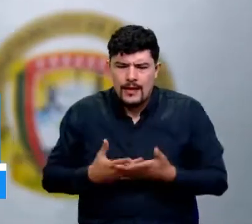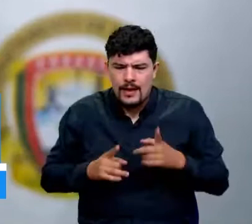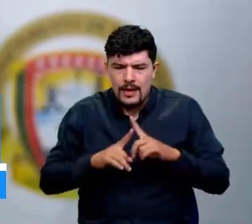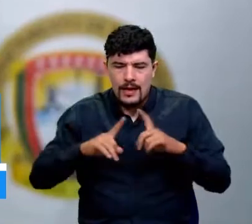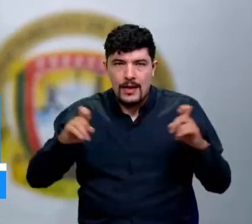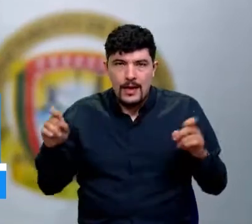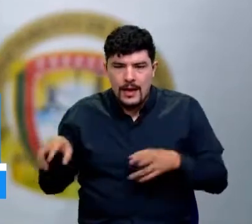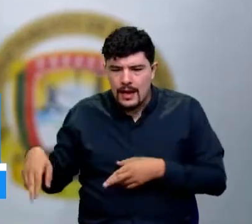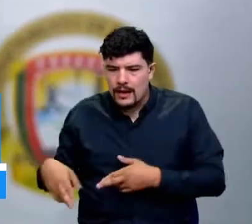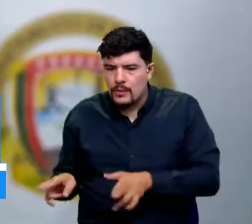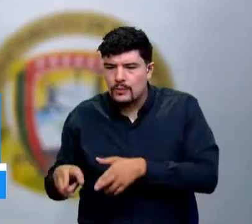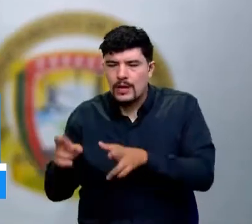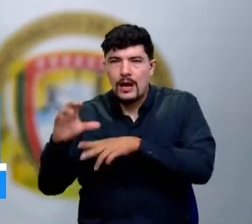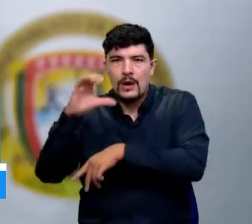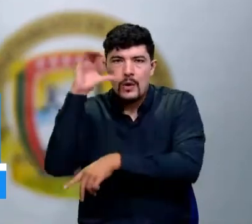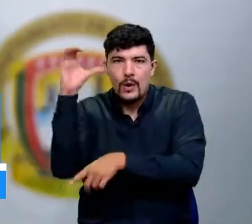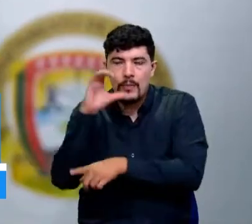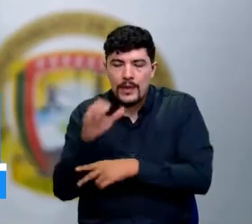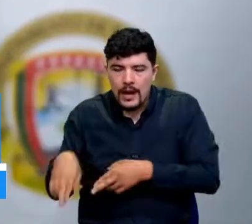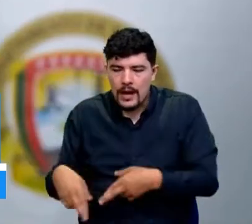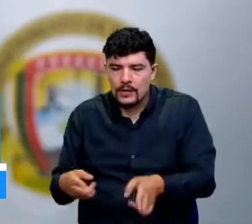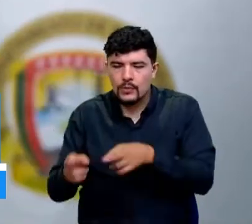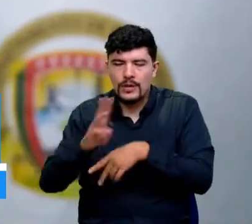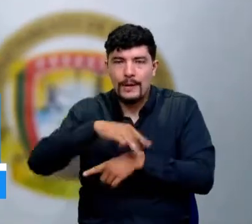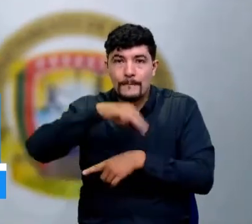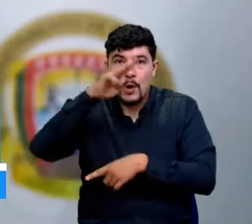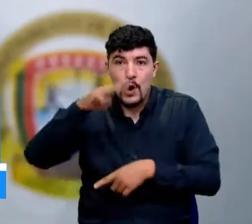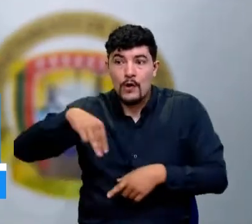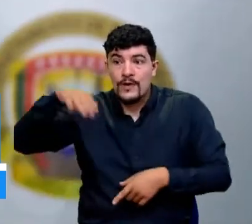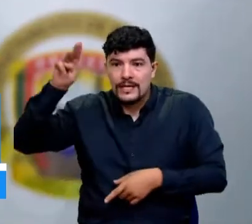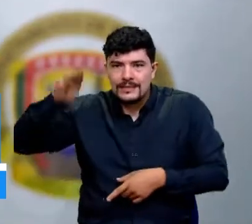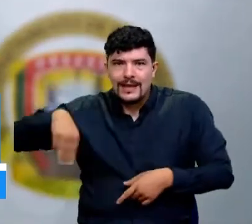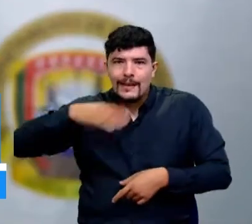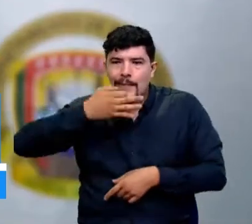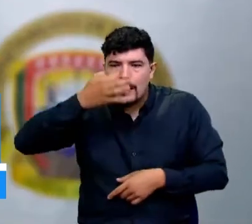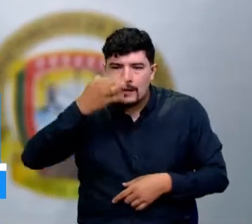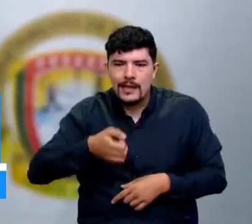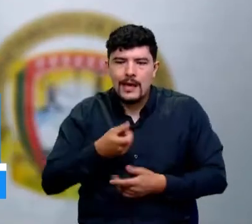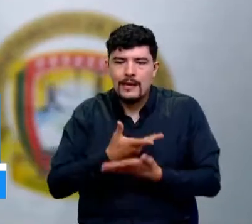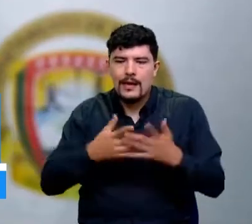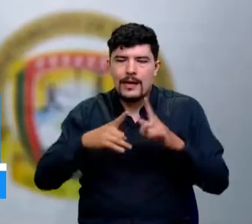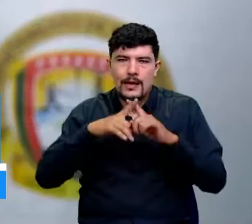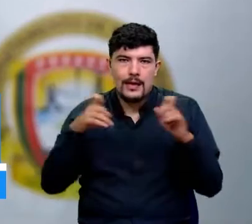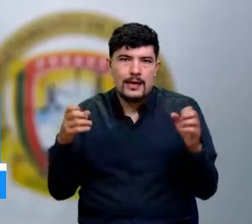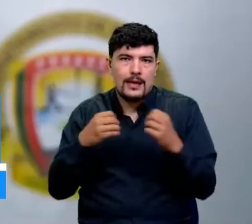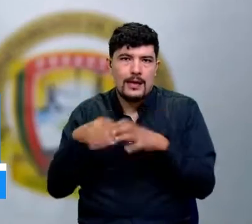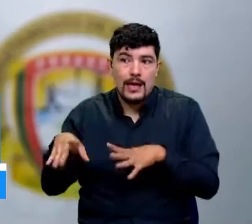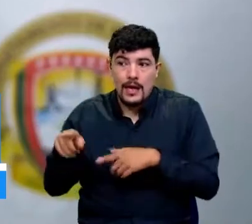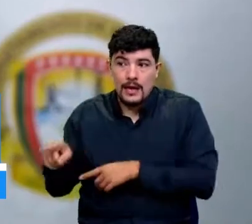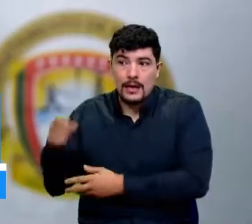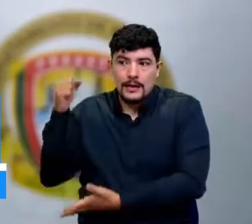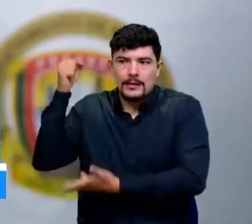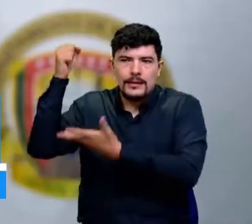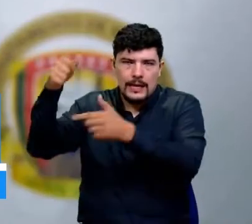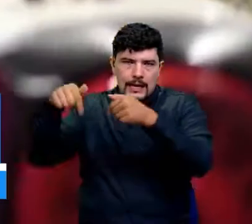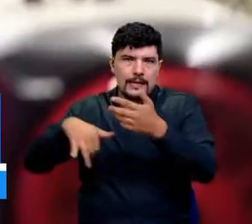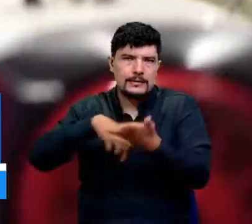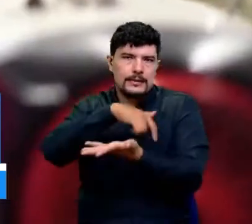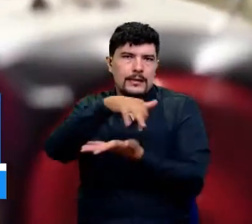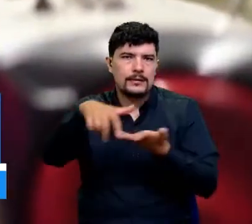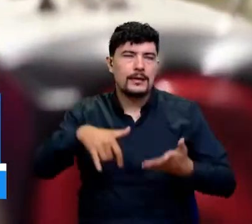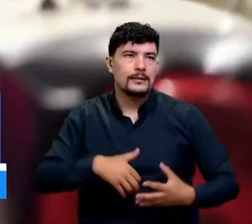una ruta por Colombia, la ruta de Movistar, han sido realmente dejados los recursos presupuestales de esta inversión aquí en